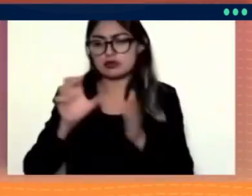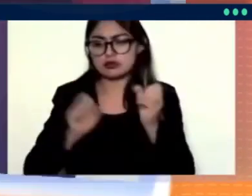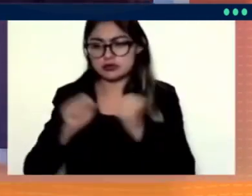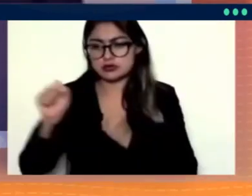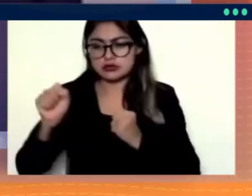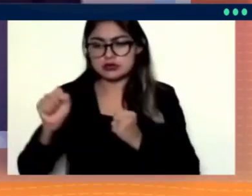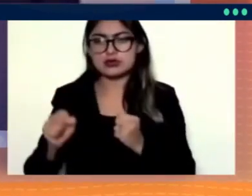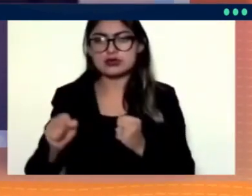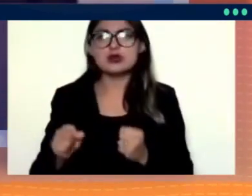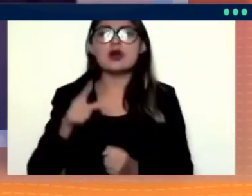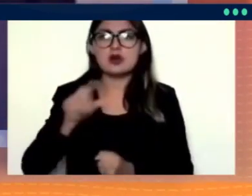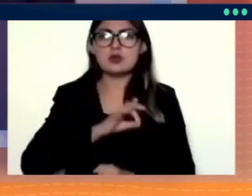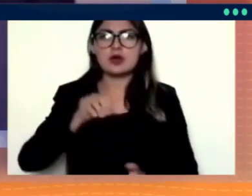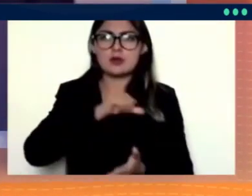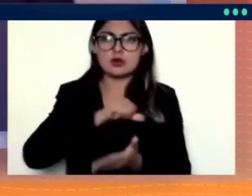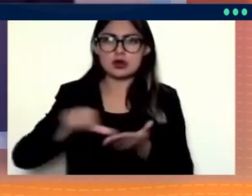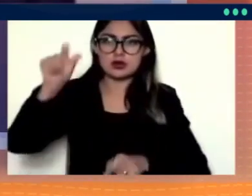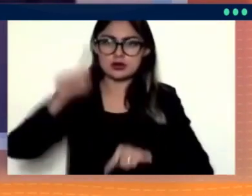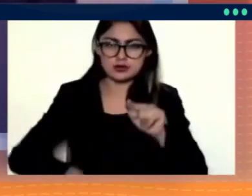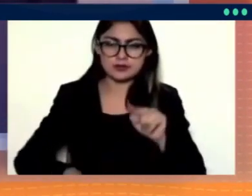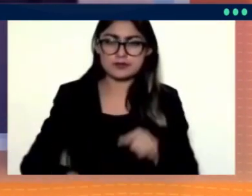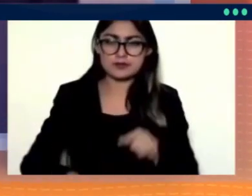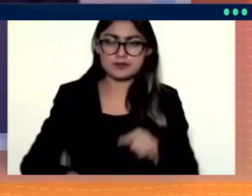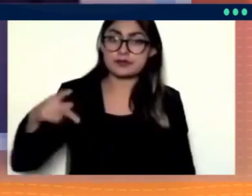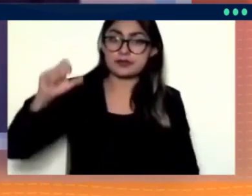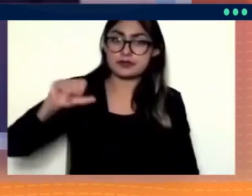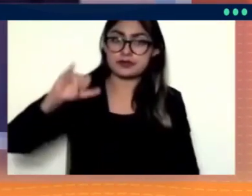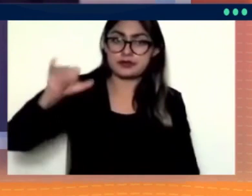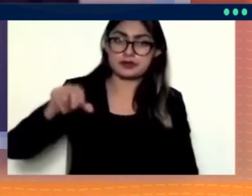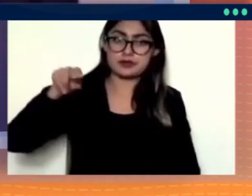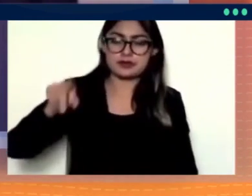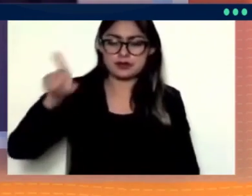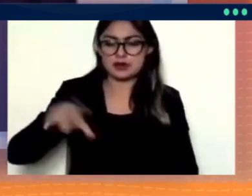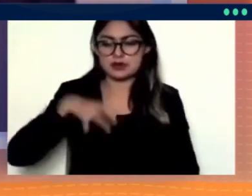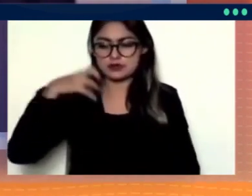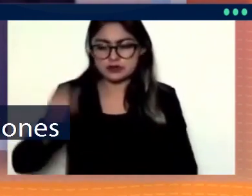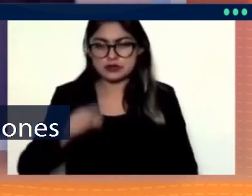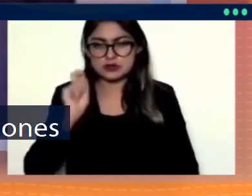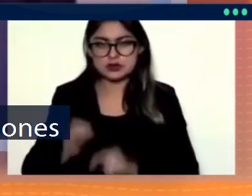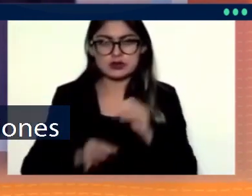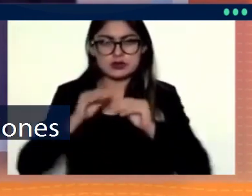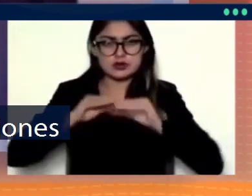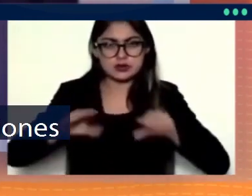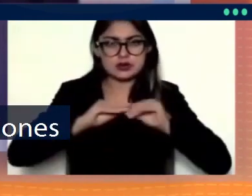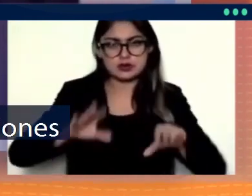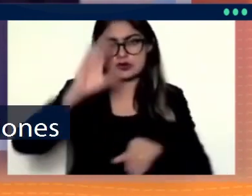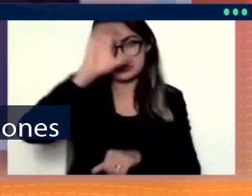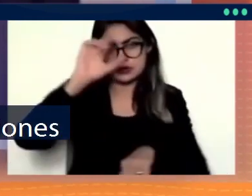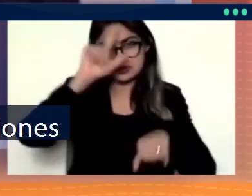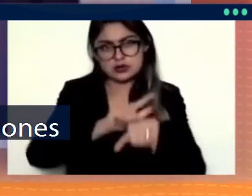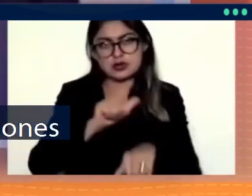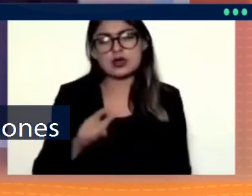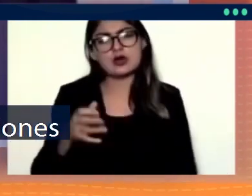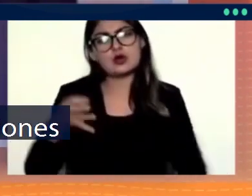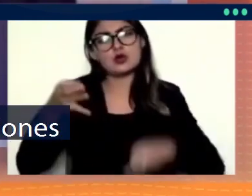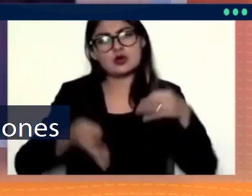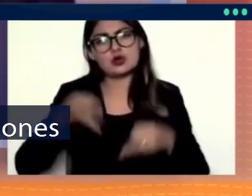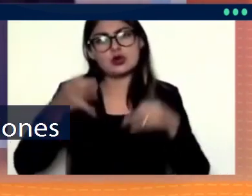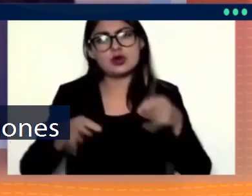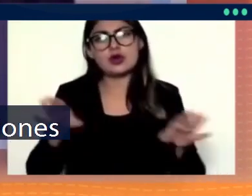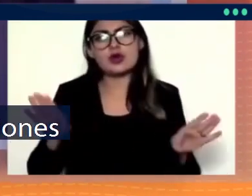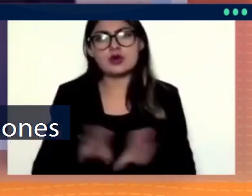aceptables. La Corte ha desplegado un inmenso trabajo en la difusión de la cultura jurídica que nutre a un Estado de Derecho a